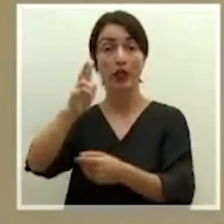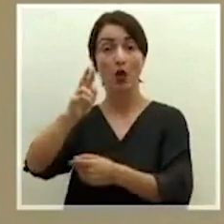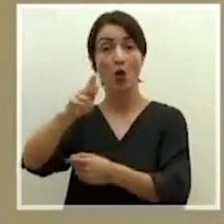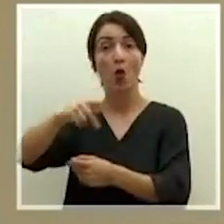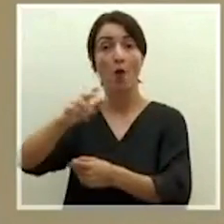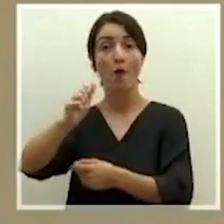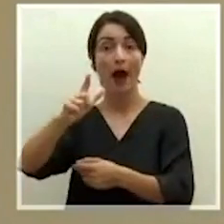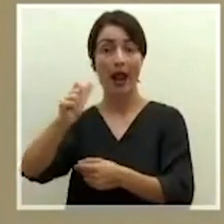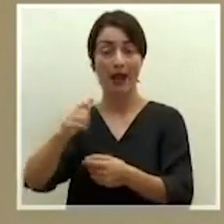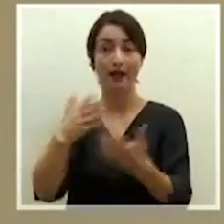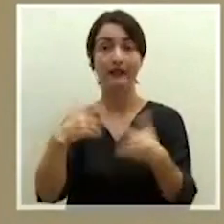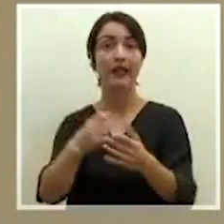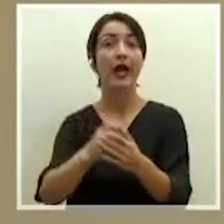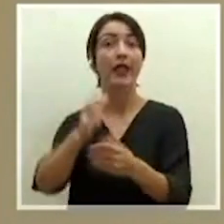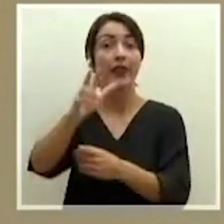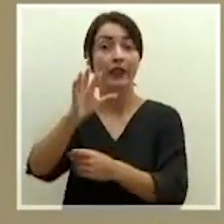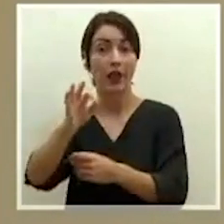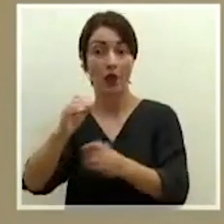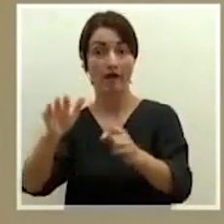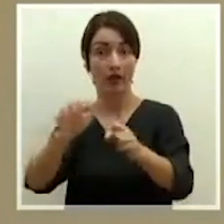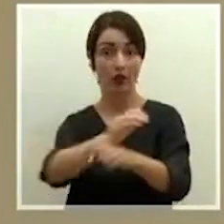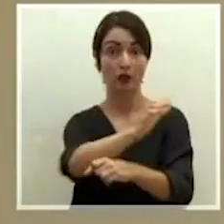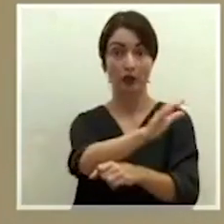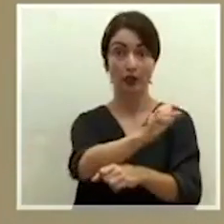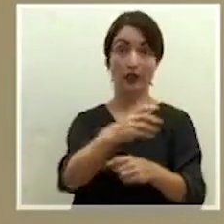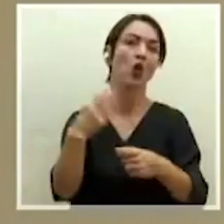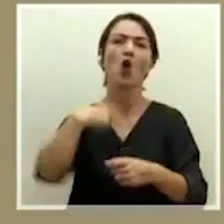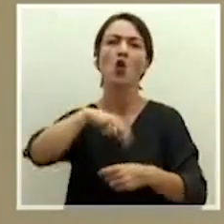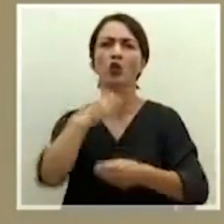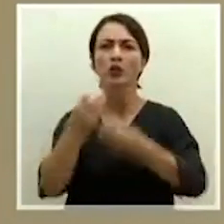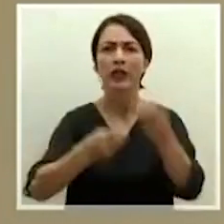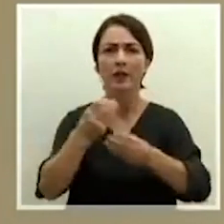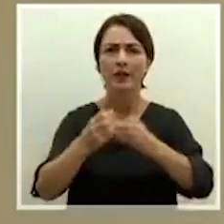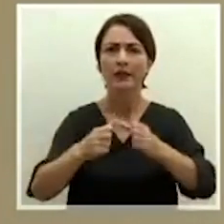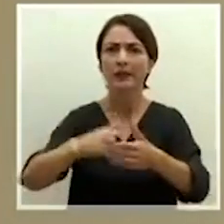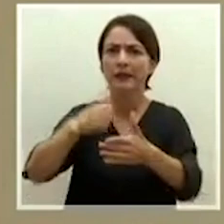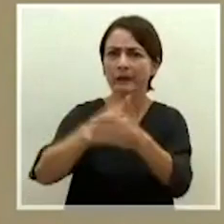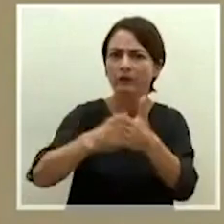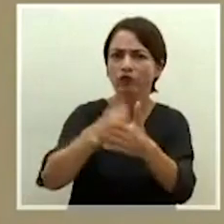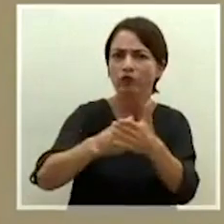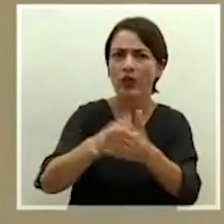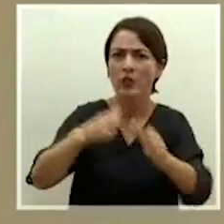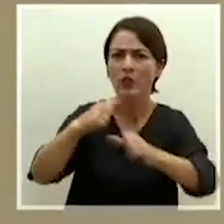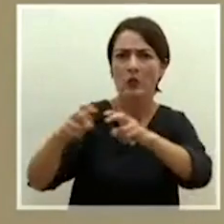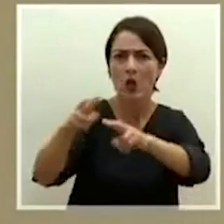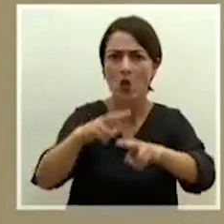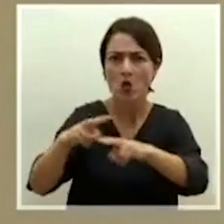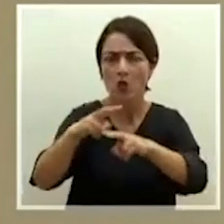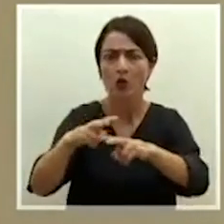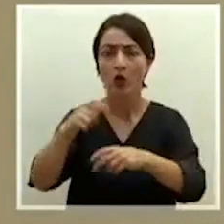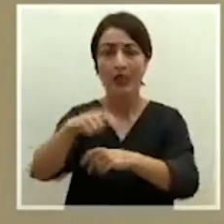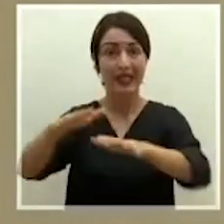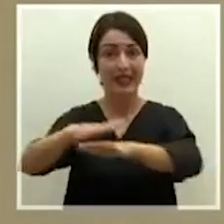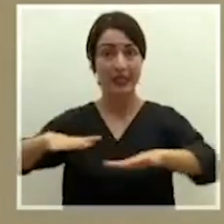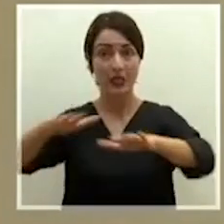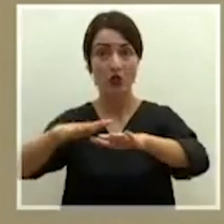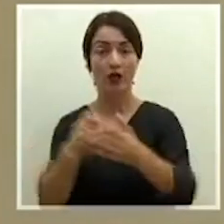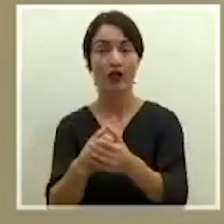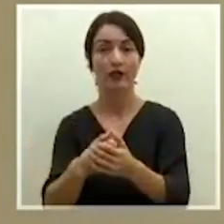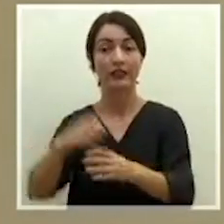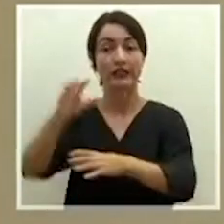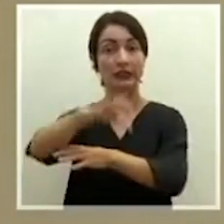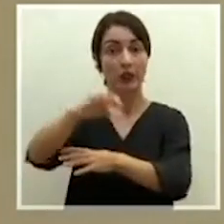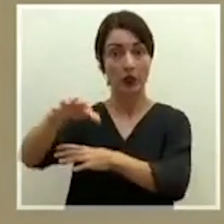de los 55. Por ello vamos a endurecer los controles en dichas zonas, sectorizando las medidas